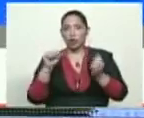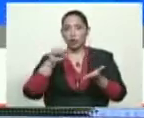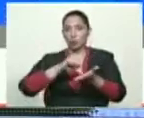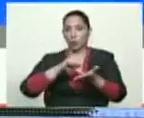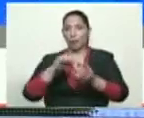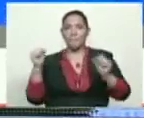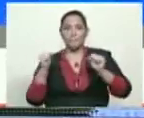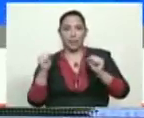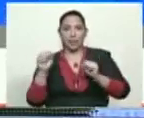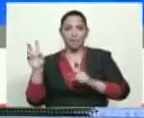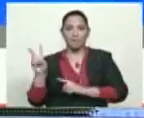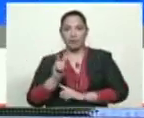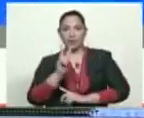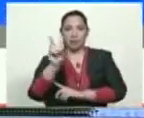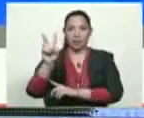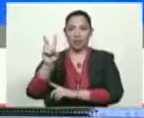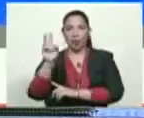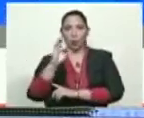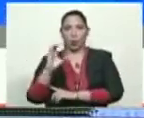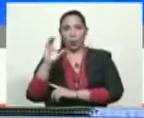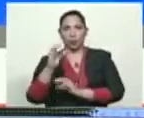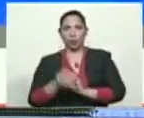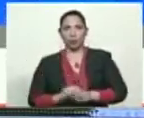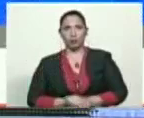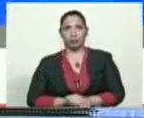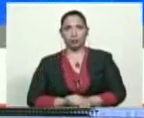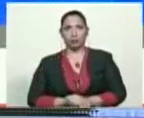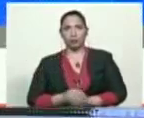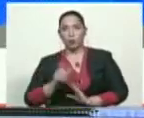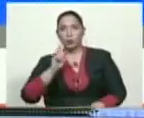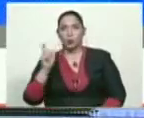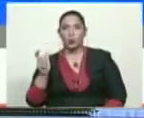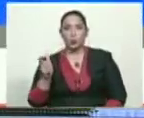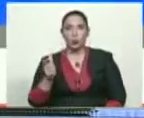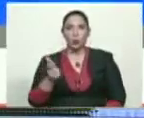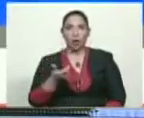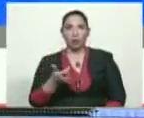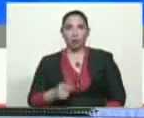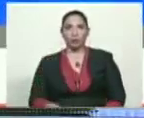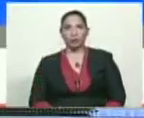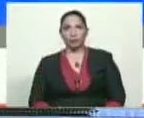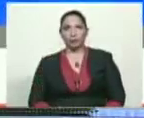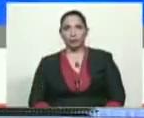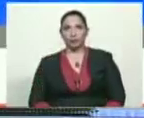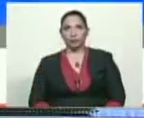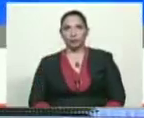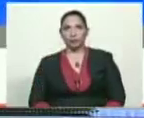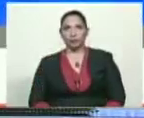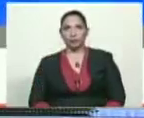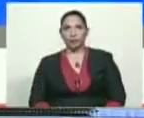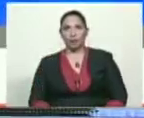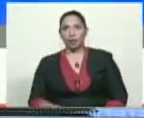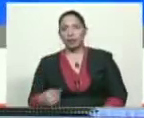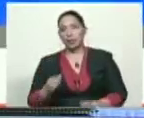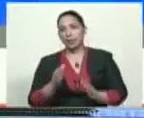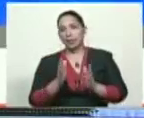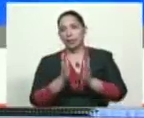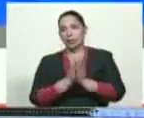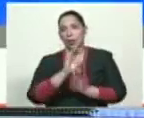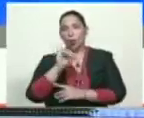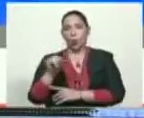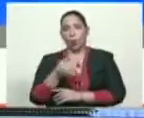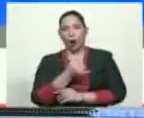el vigía y la azulita en guárico guárico guárico san juan de los morros calabozo